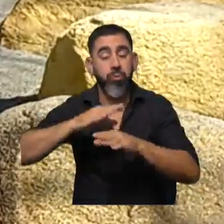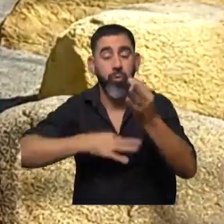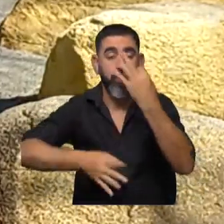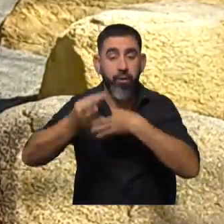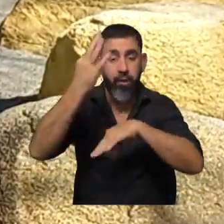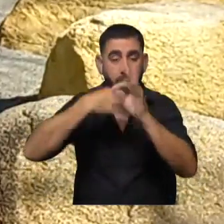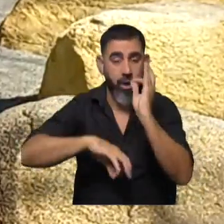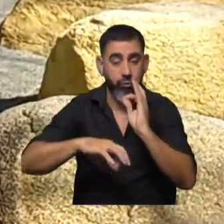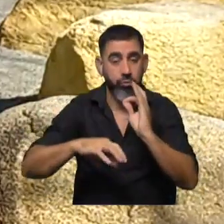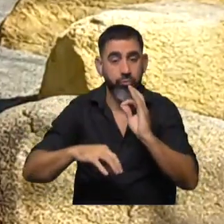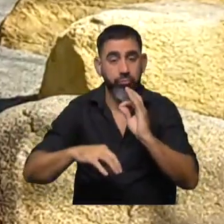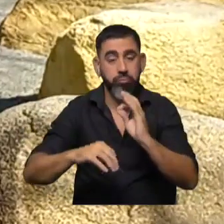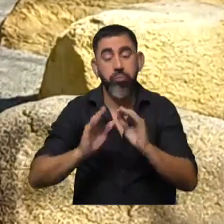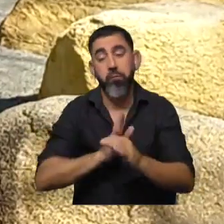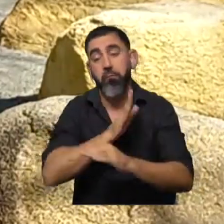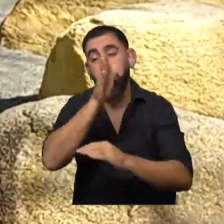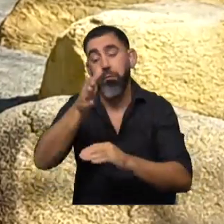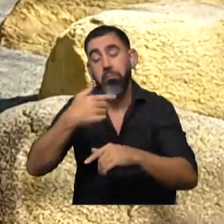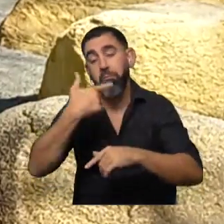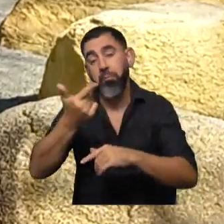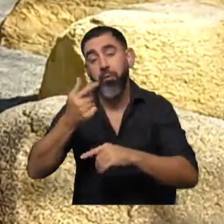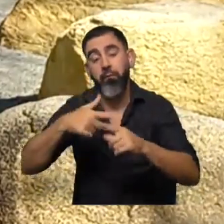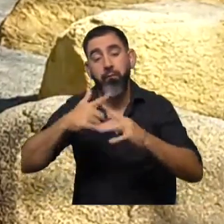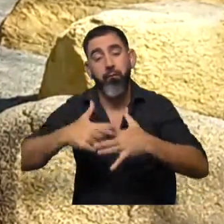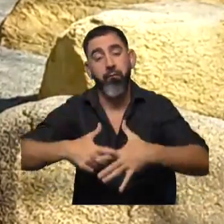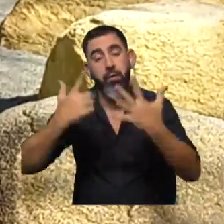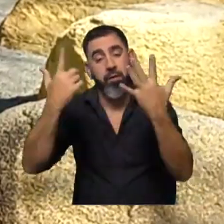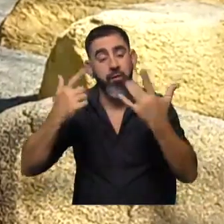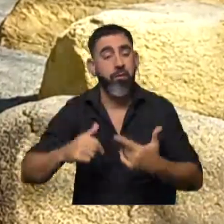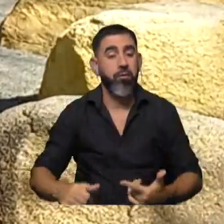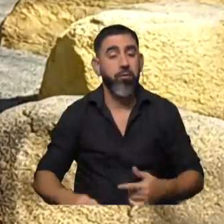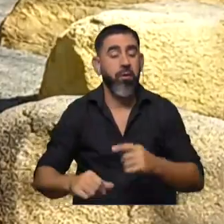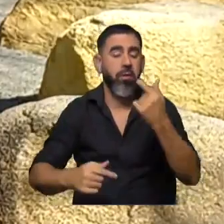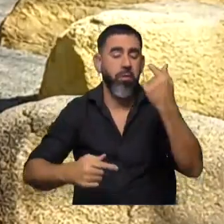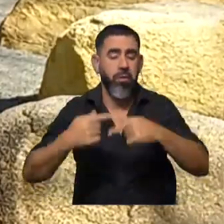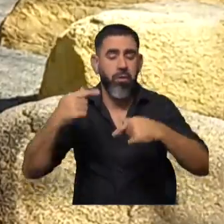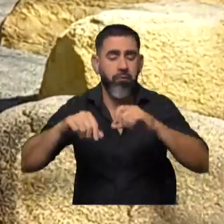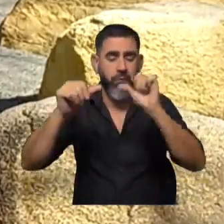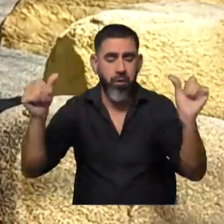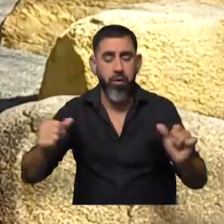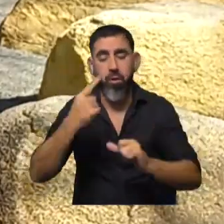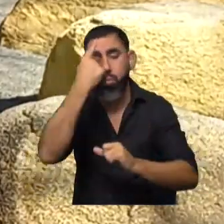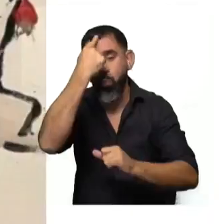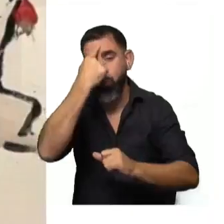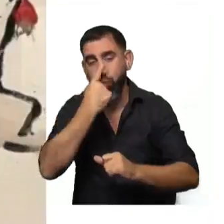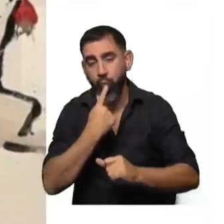teatros, voy a festivales, voy a diferentes